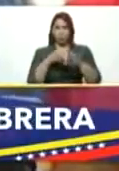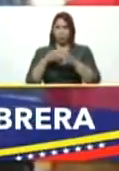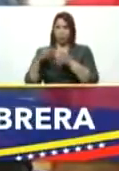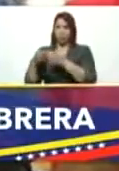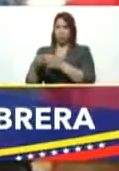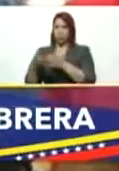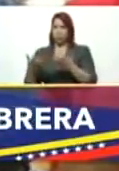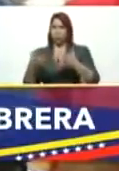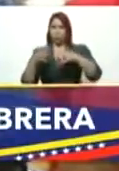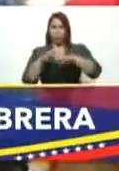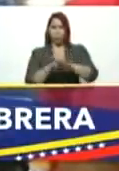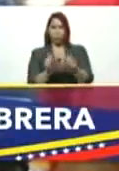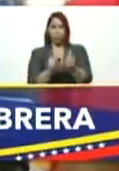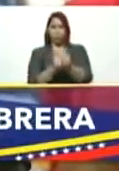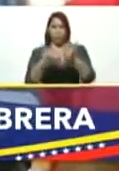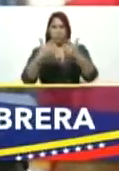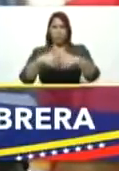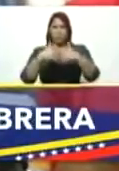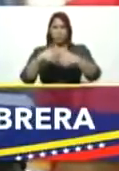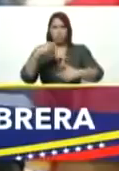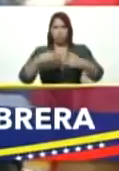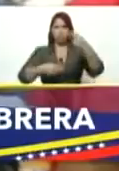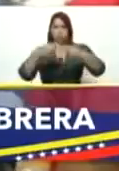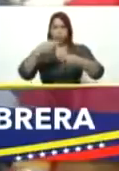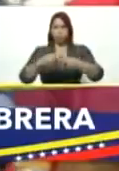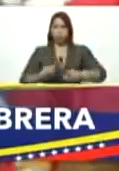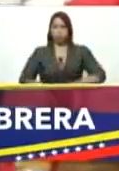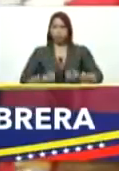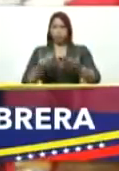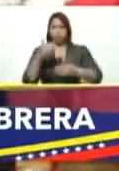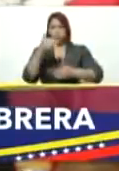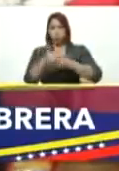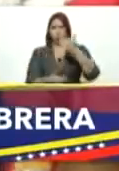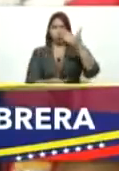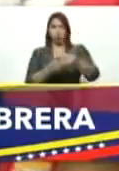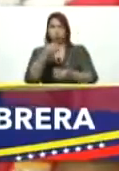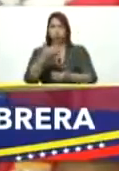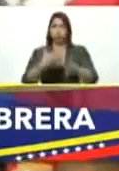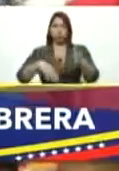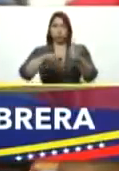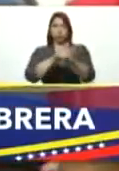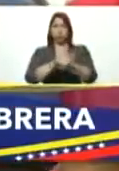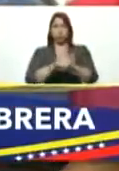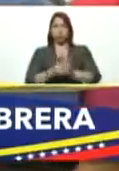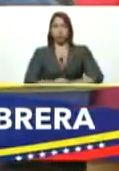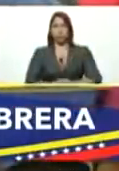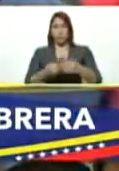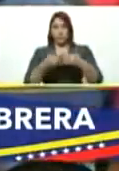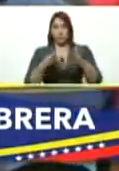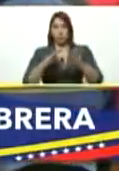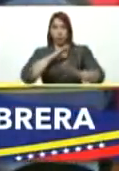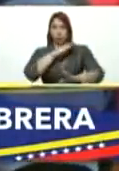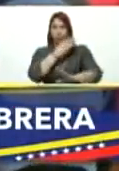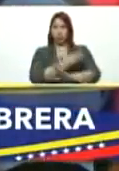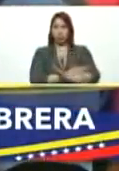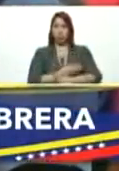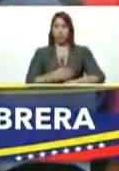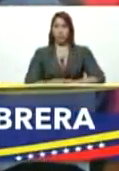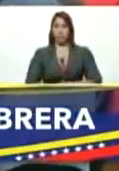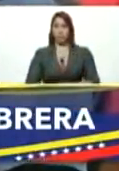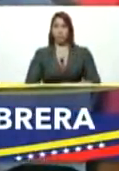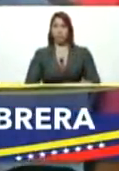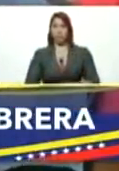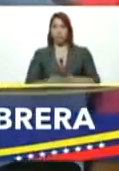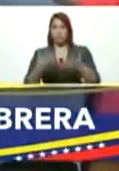articulados con el motor construcción para avanzar en la reactivación y la fortaleza y el fortalecimiento del